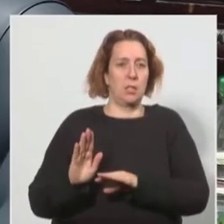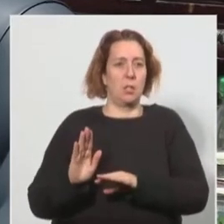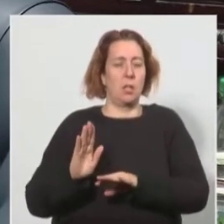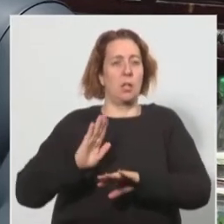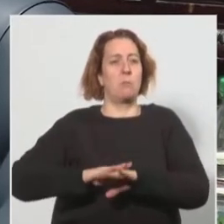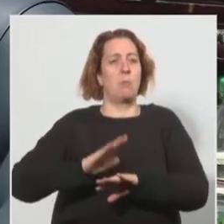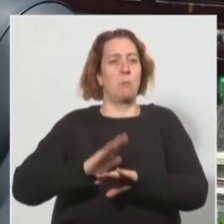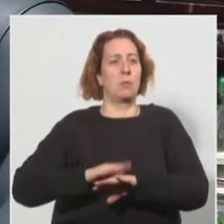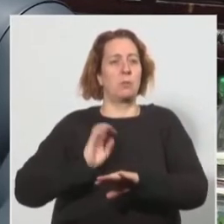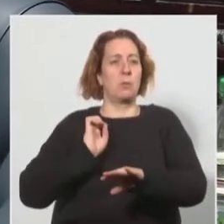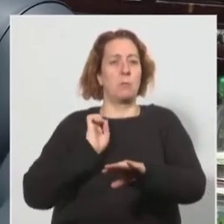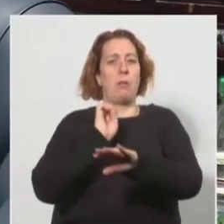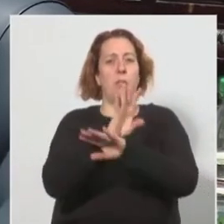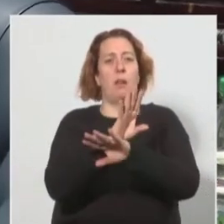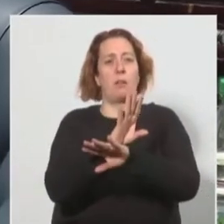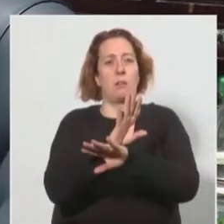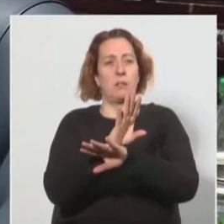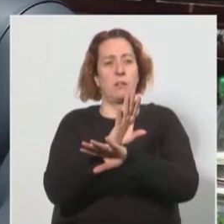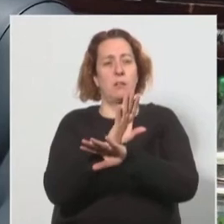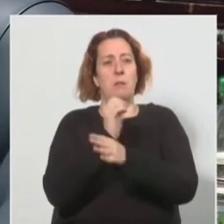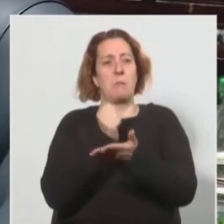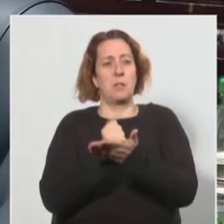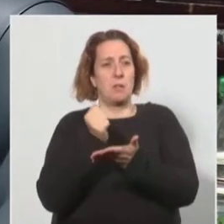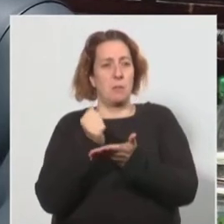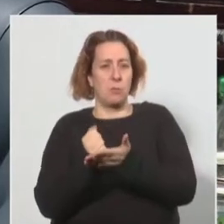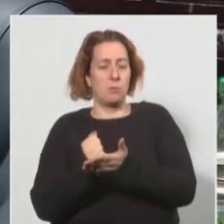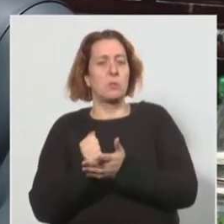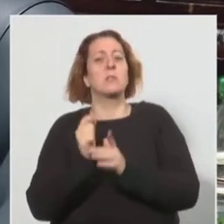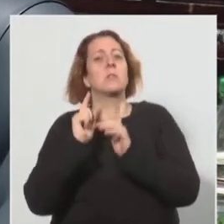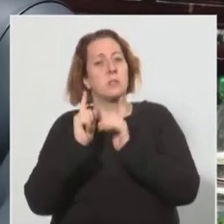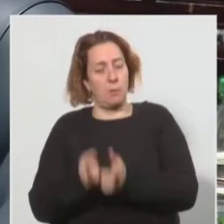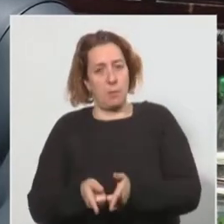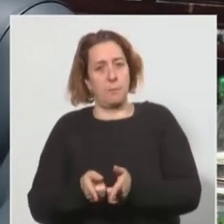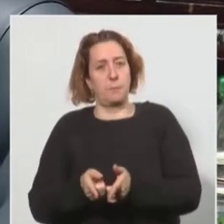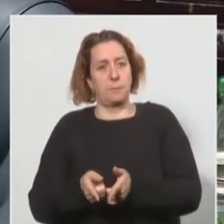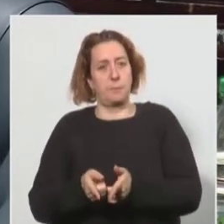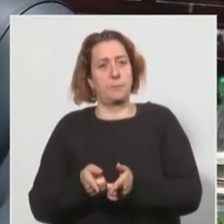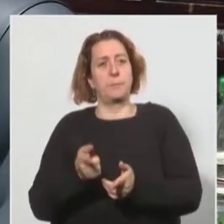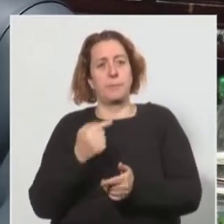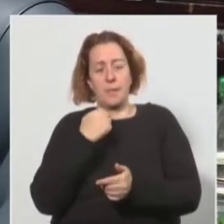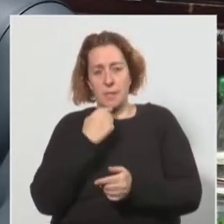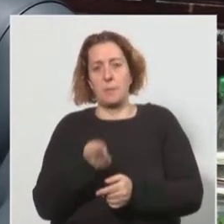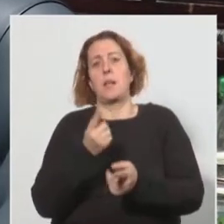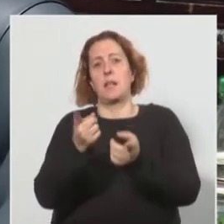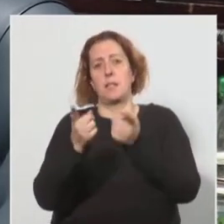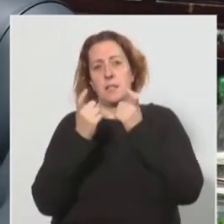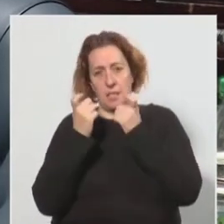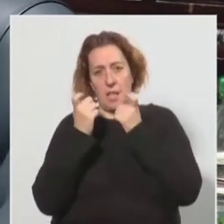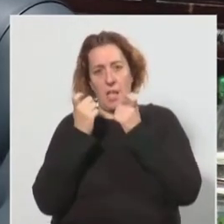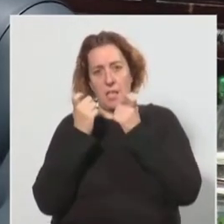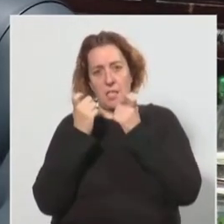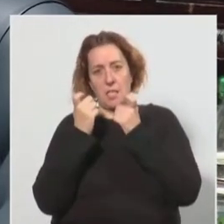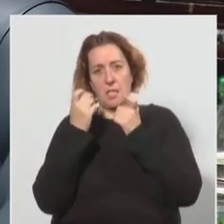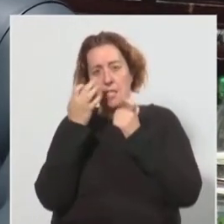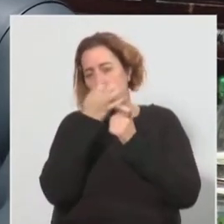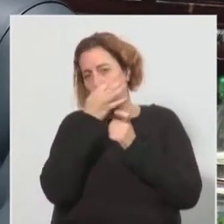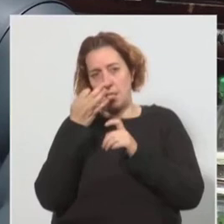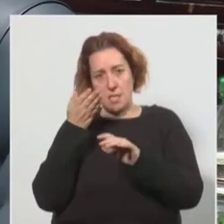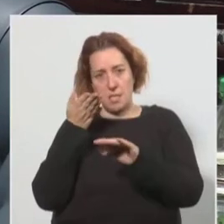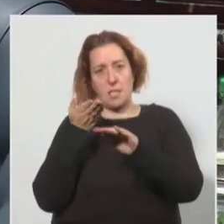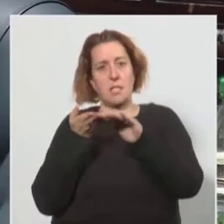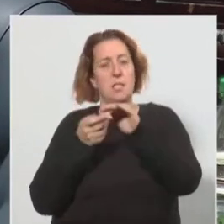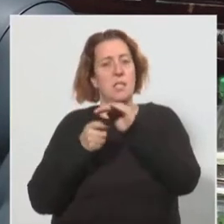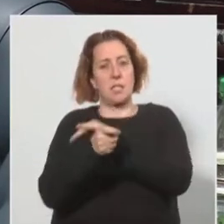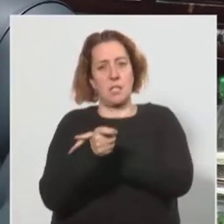a la hora del envío del pasaporte, lo cual también era funcional a las necesidades del